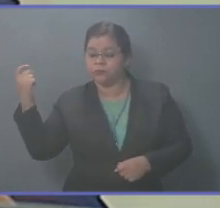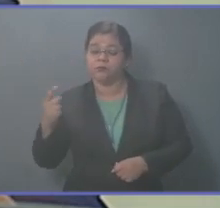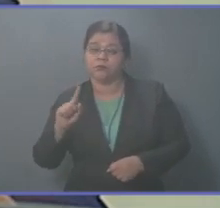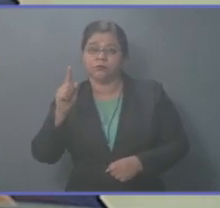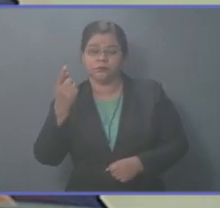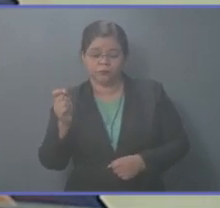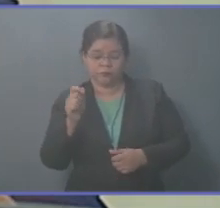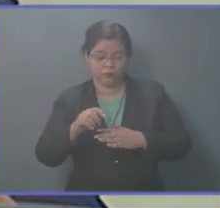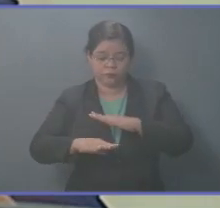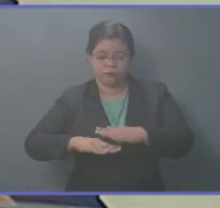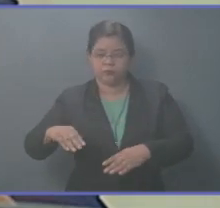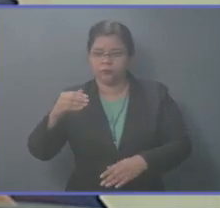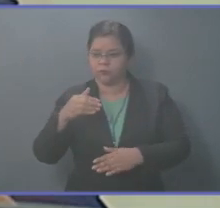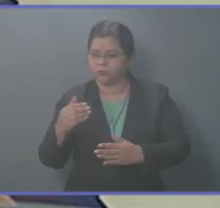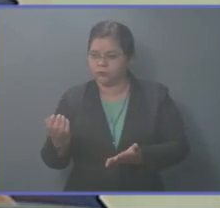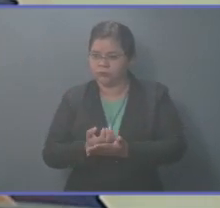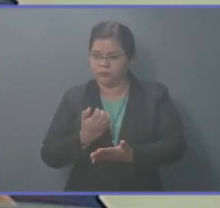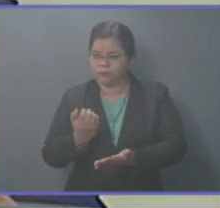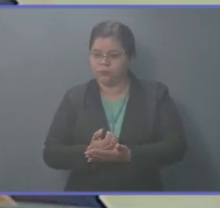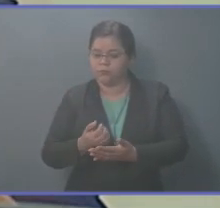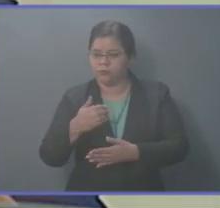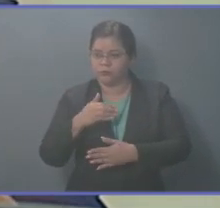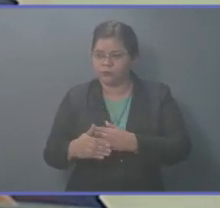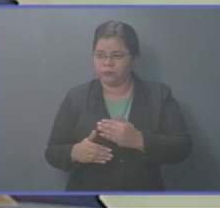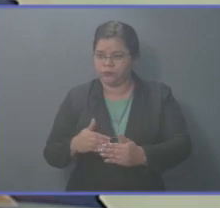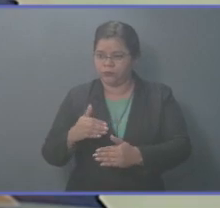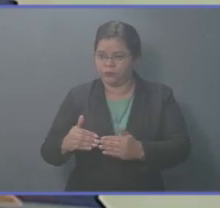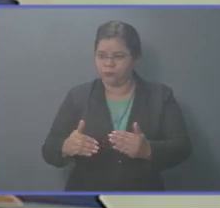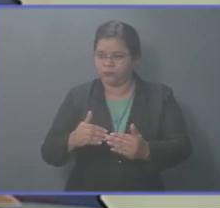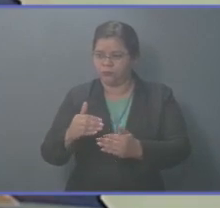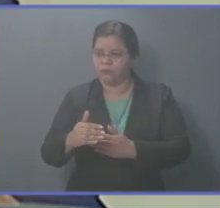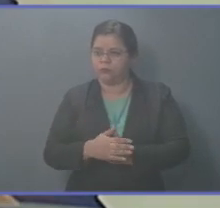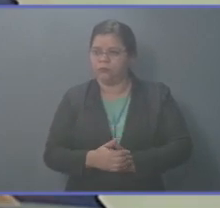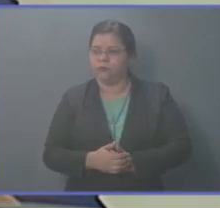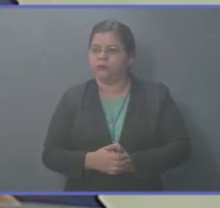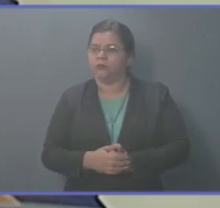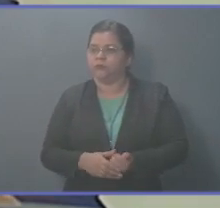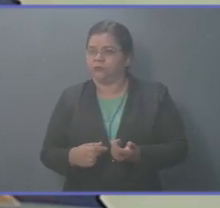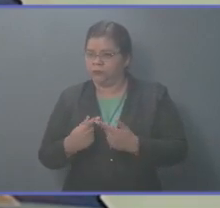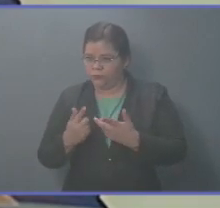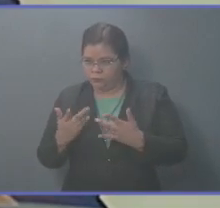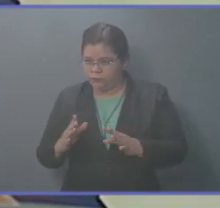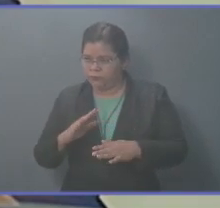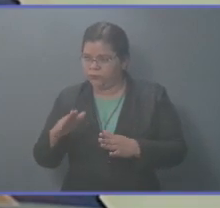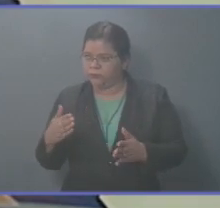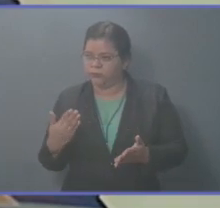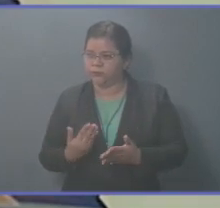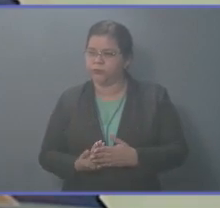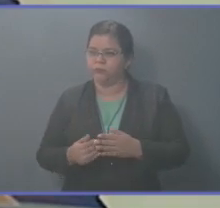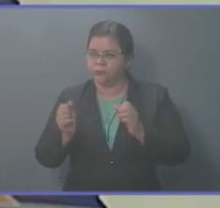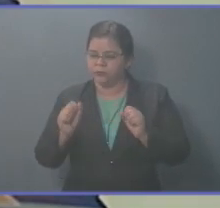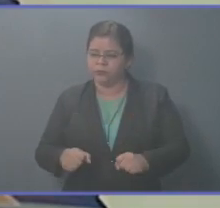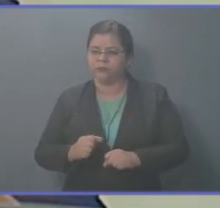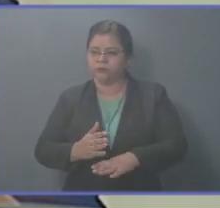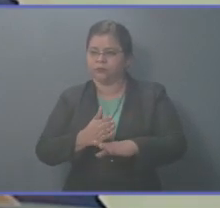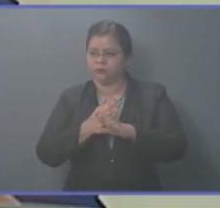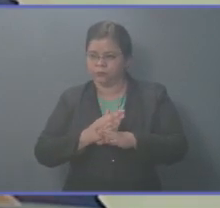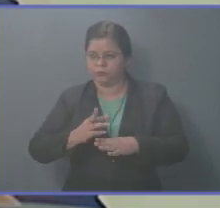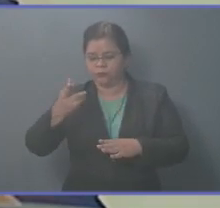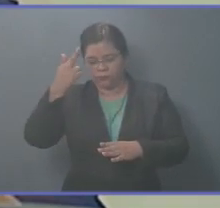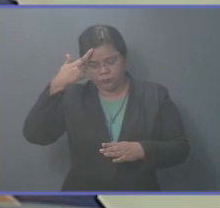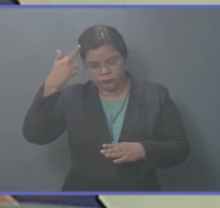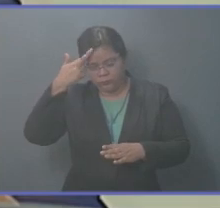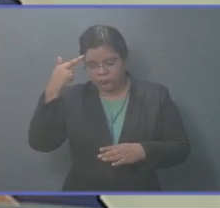principio de economía procesal, los juzgados y tribunales deben de buscar aquellas alternativas de tramitación que reduzcan las dilaciones innecesarias